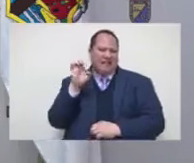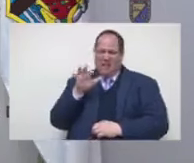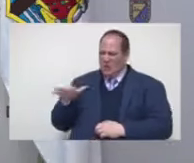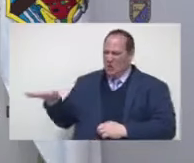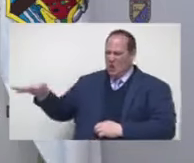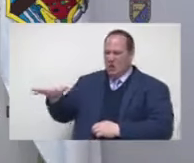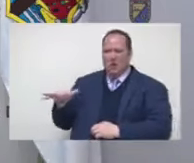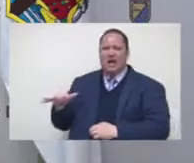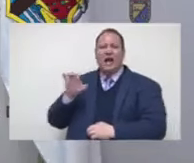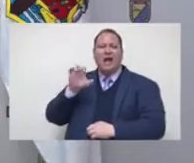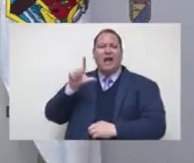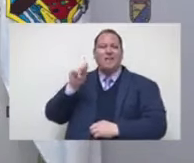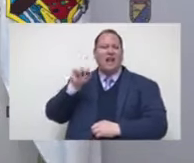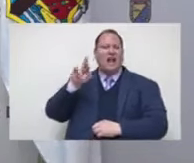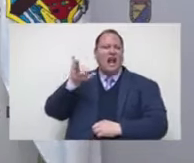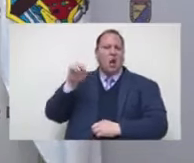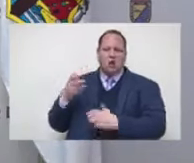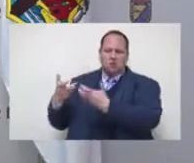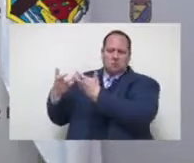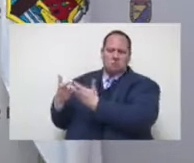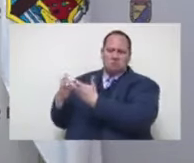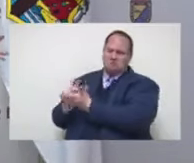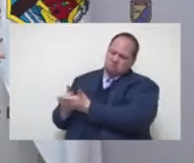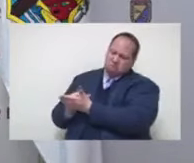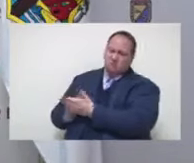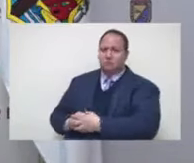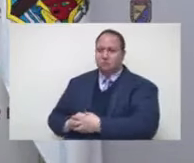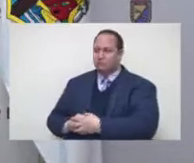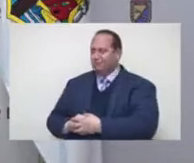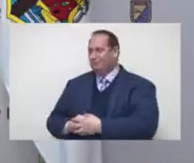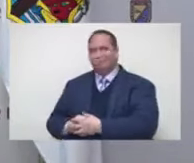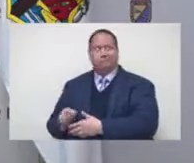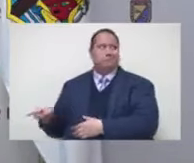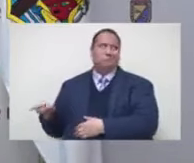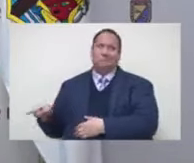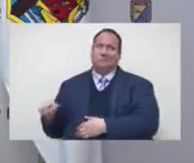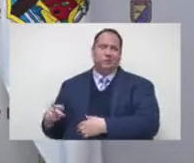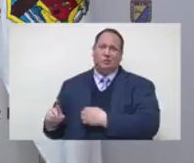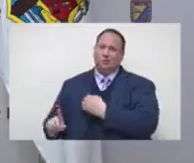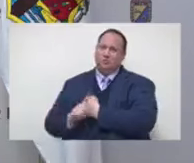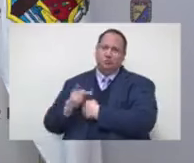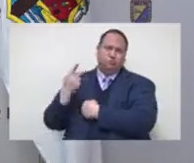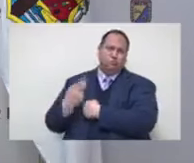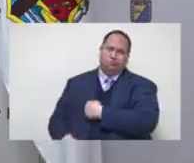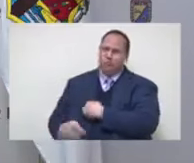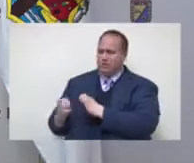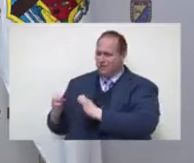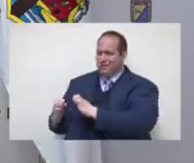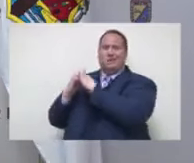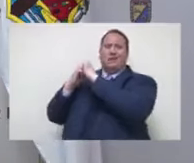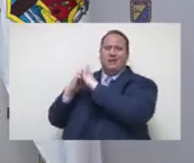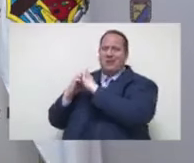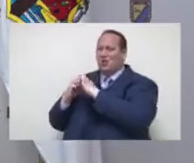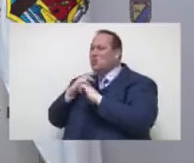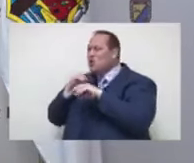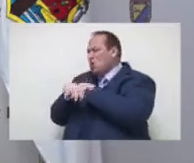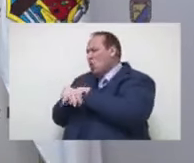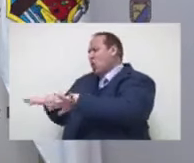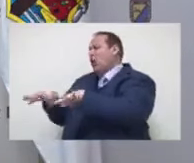planta de tratamiento del Naranjo, ¿no? Que dijimos, esto es una declaratoria de emergencia, ¿no? Una situación